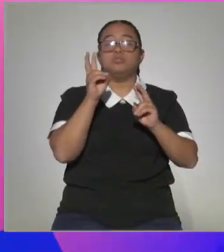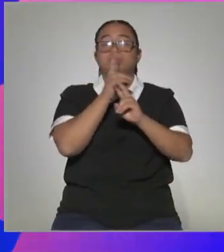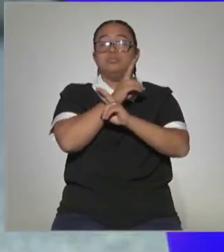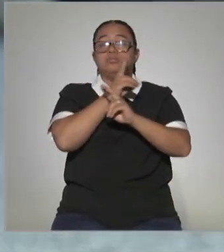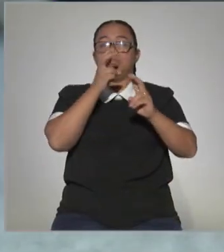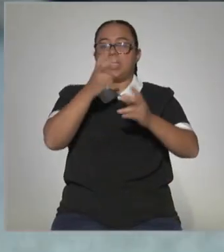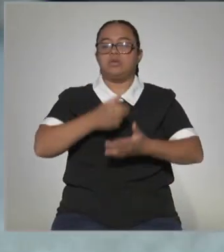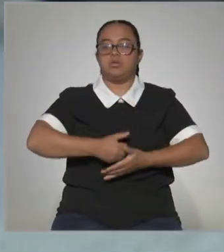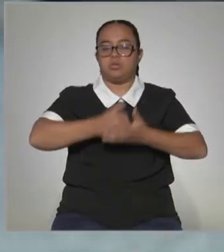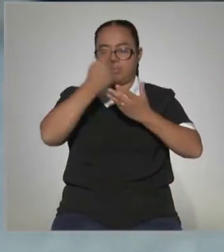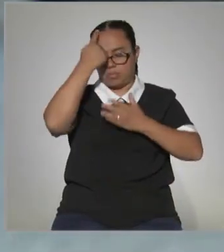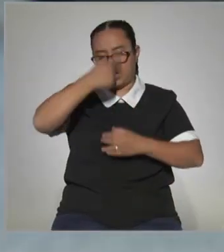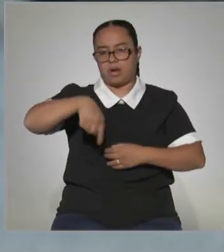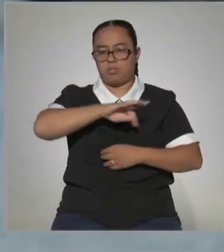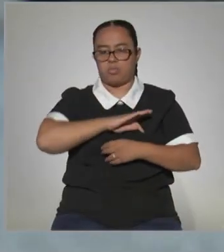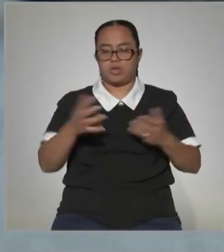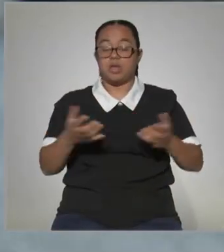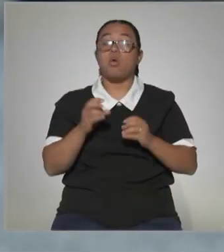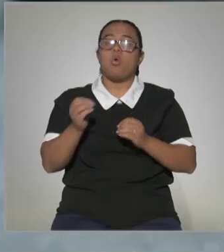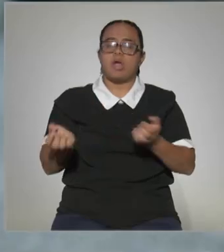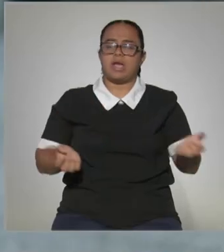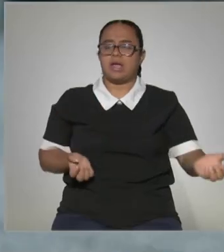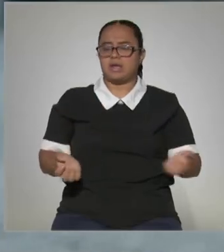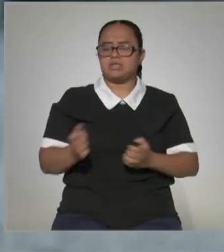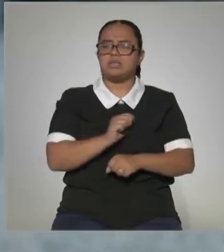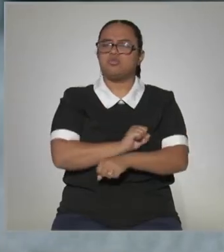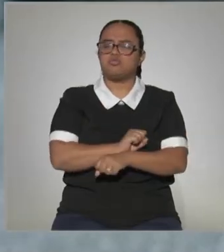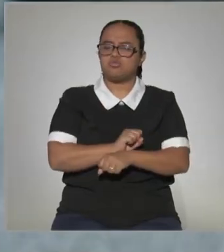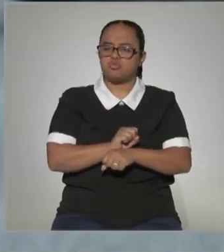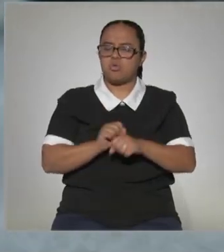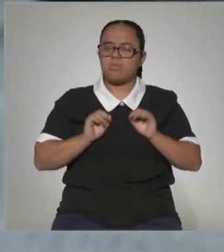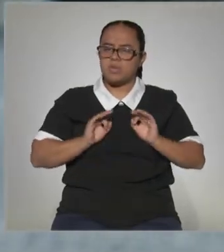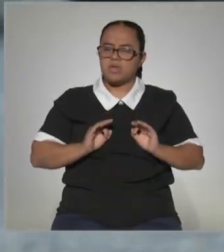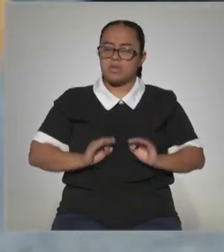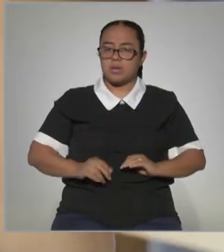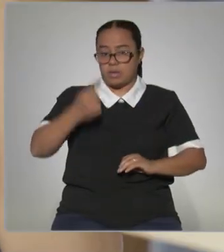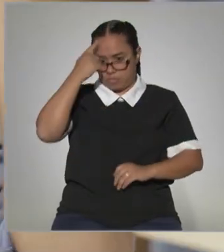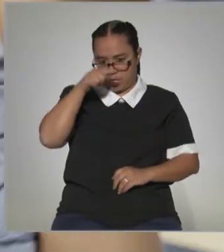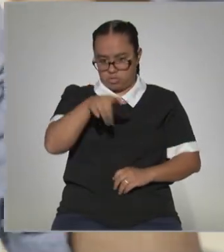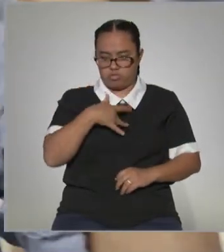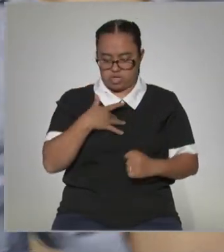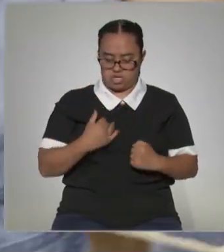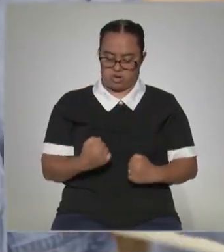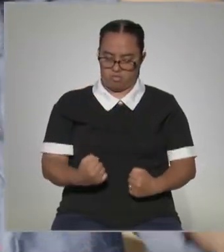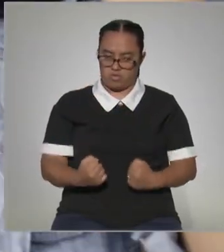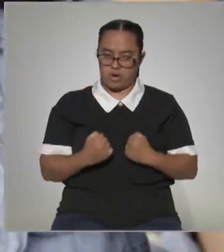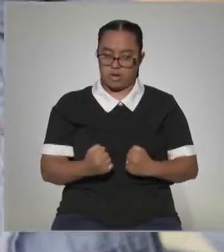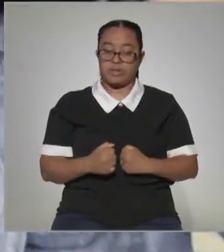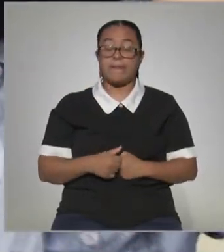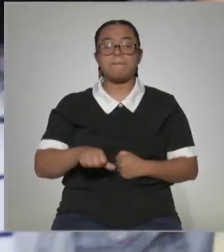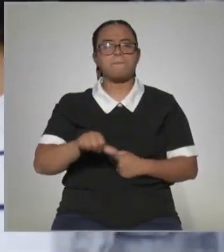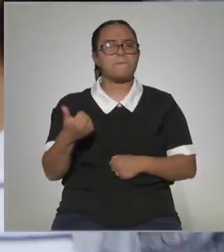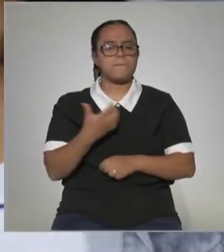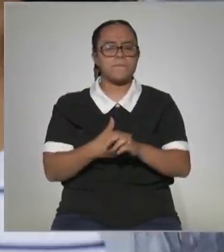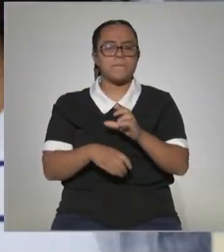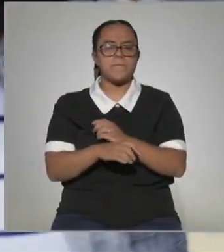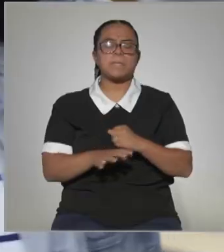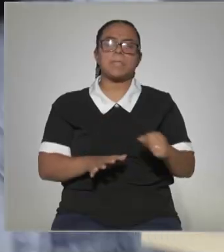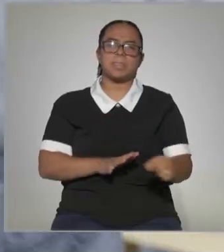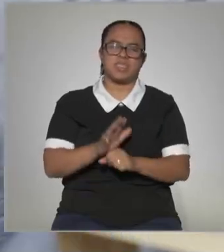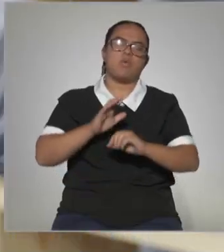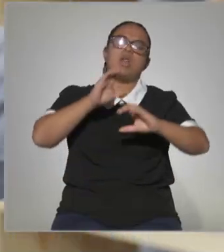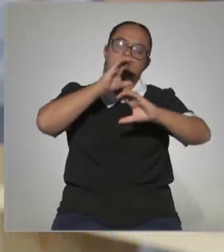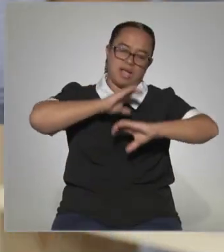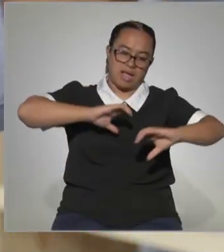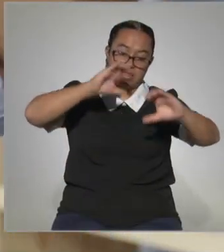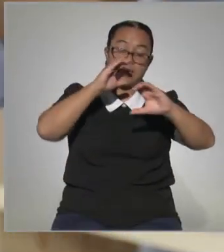podemos hacer. Hacer un ejercicio leve, moderado, que nos sintamos activos, que nos sintamos fuertes. Otras acciones muy lindas es, como decía,